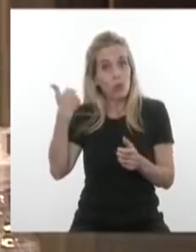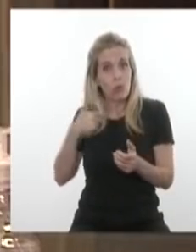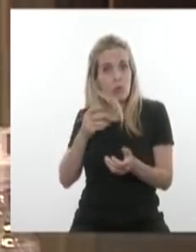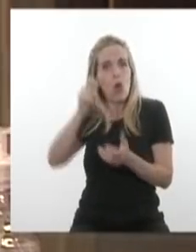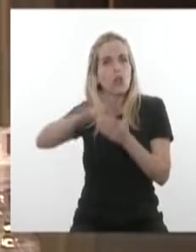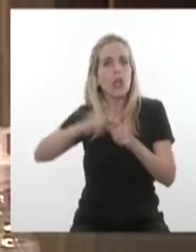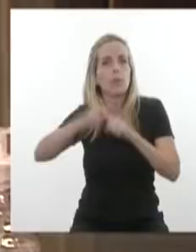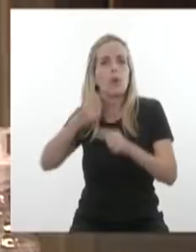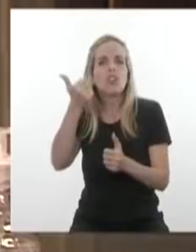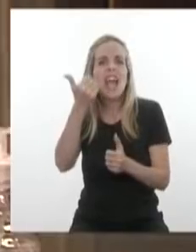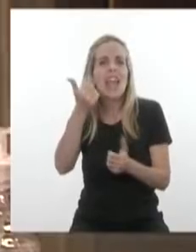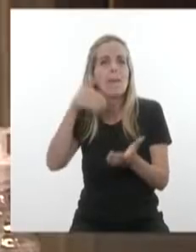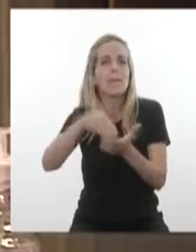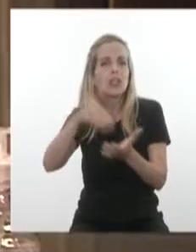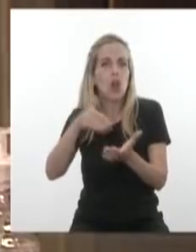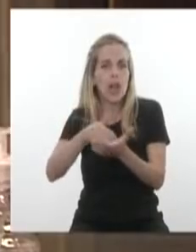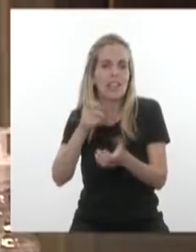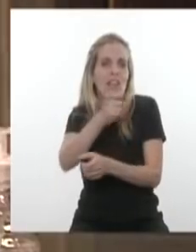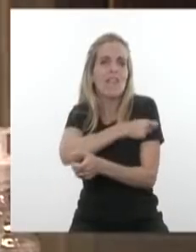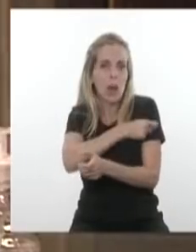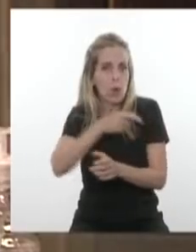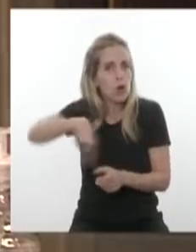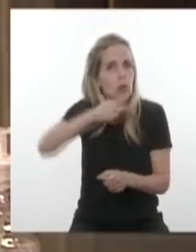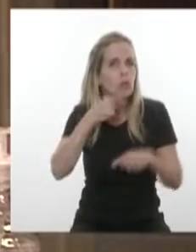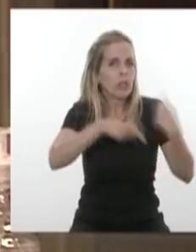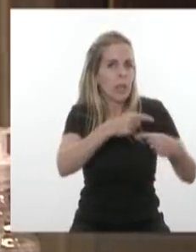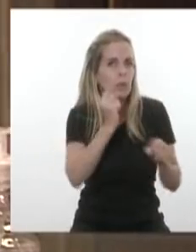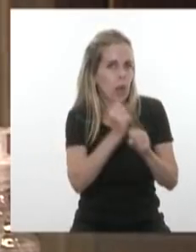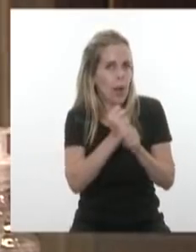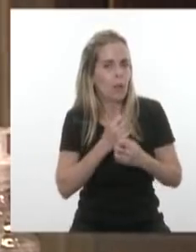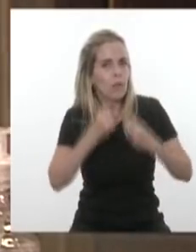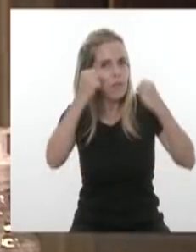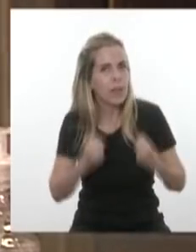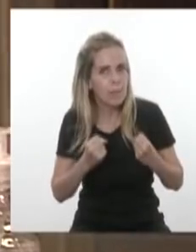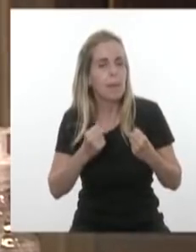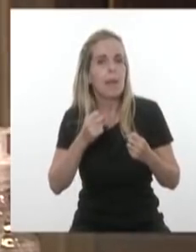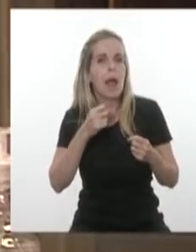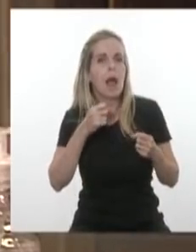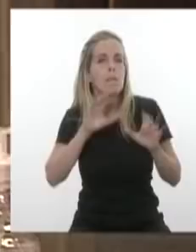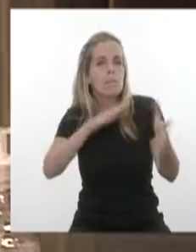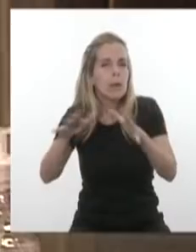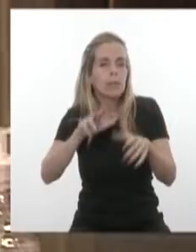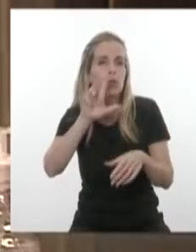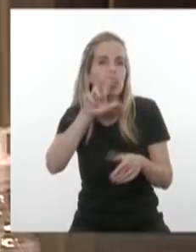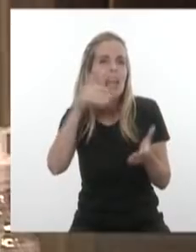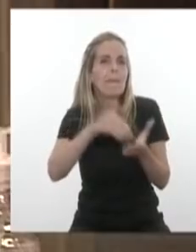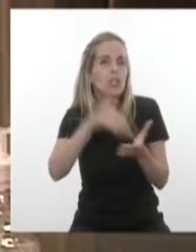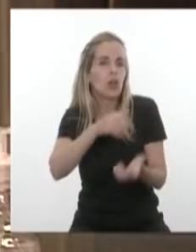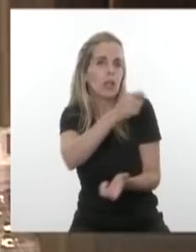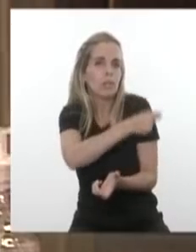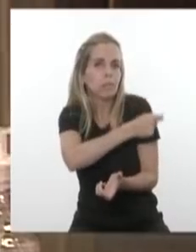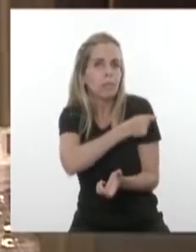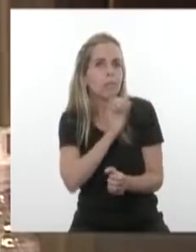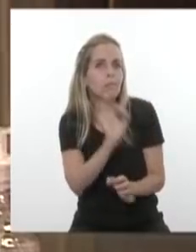trabajamos con firmeza para vacunar a todos ya todas cerca de 3 millones de dosis se han aplicado a